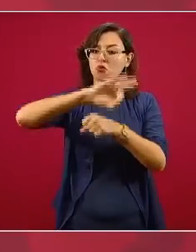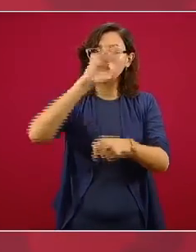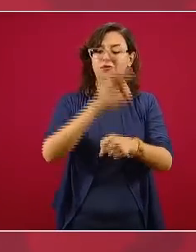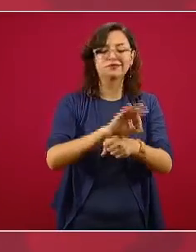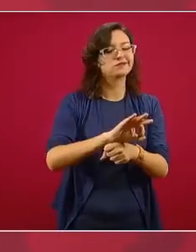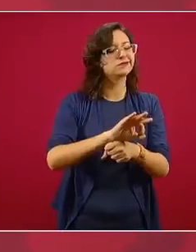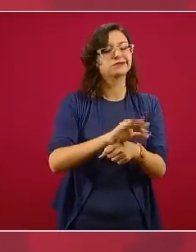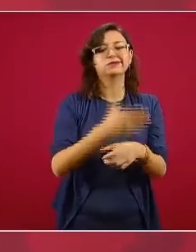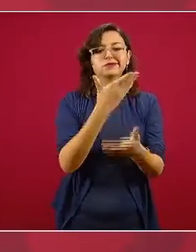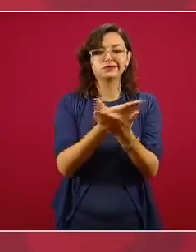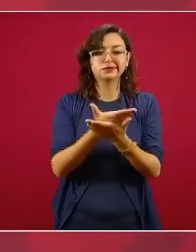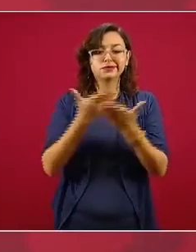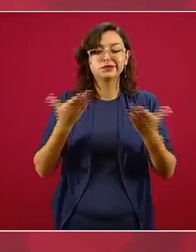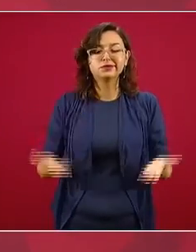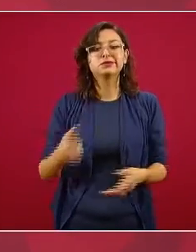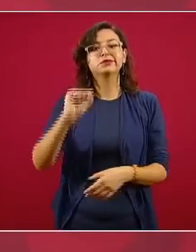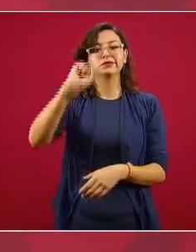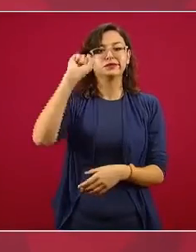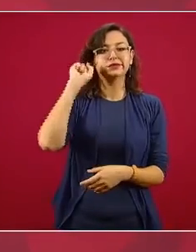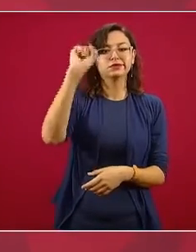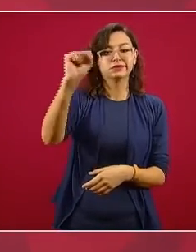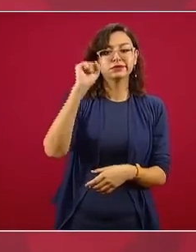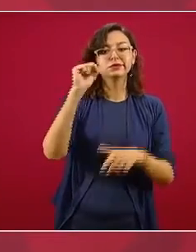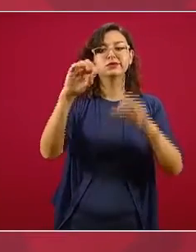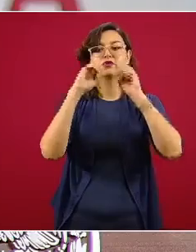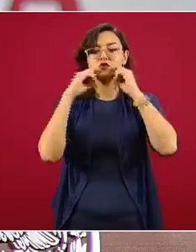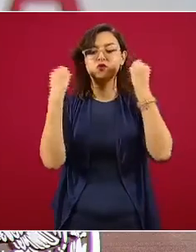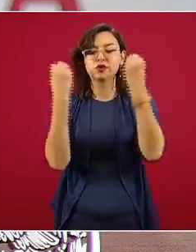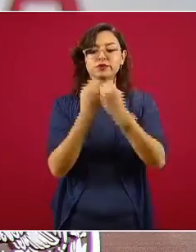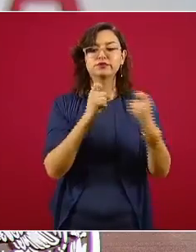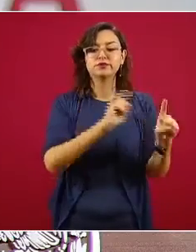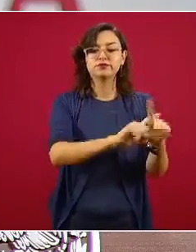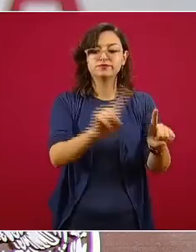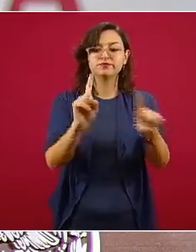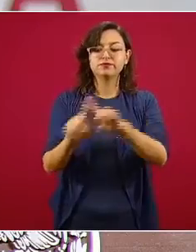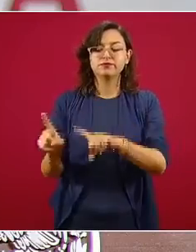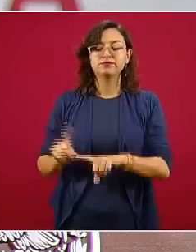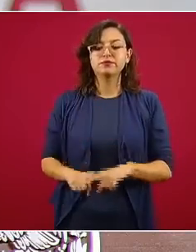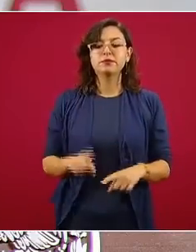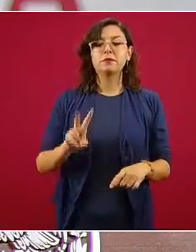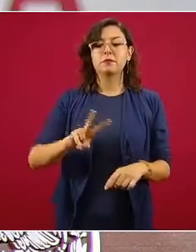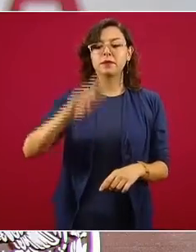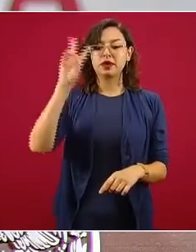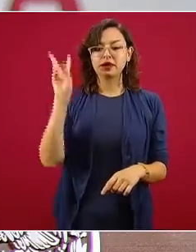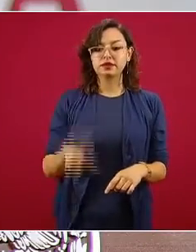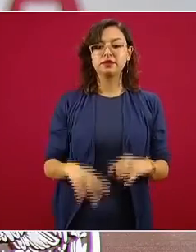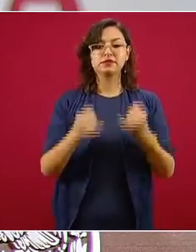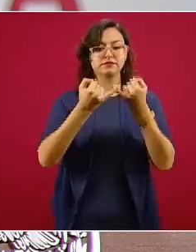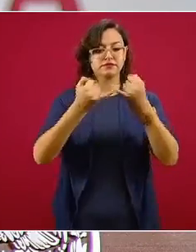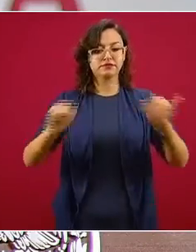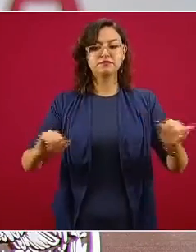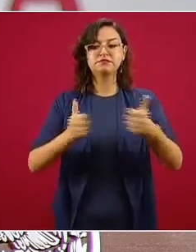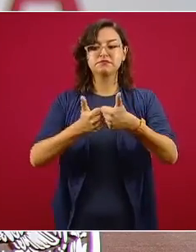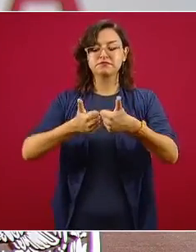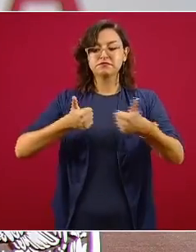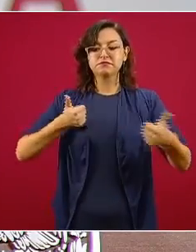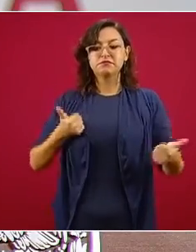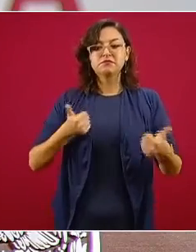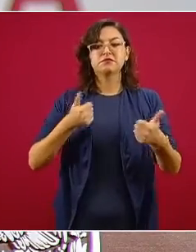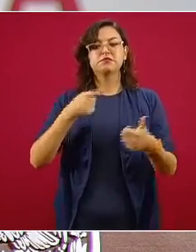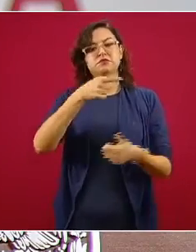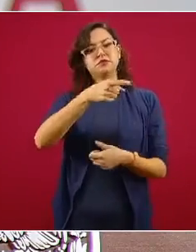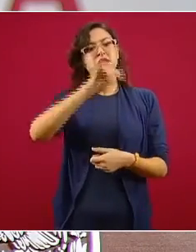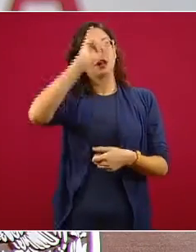lograr que los sindicatos, las organizaciones gremiales tengan autonomía e independencia frente a